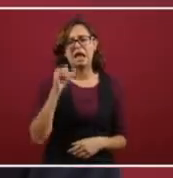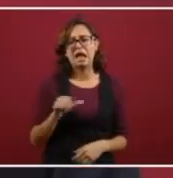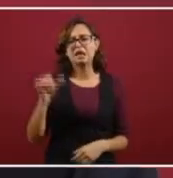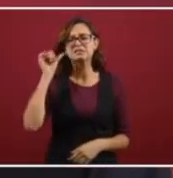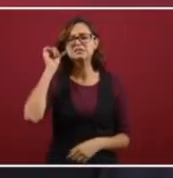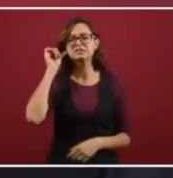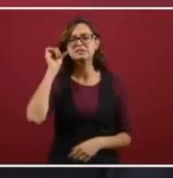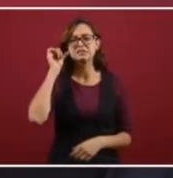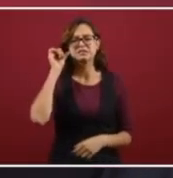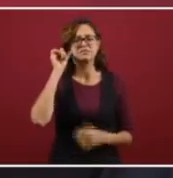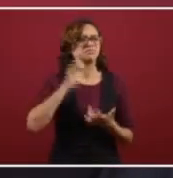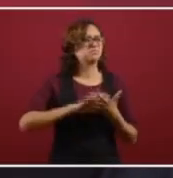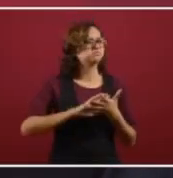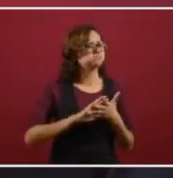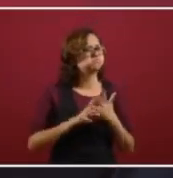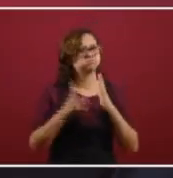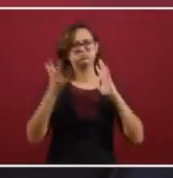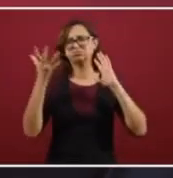dicen